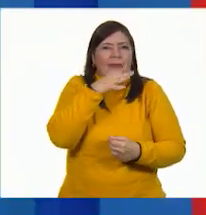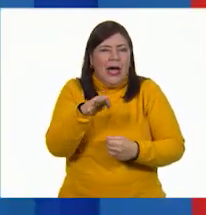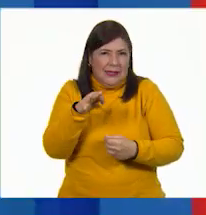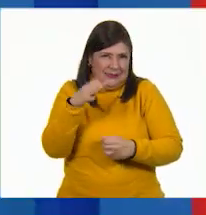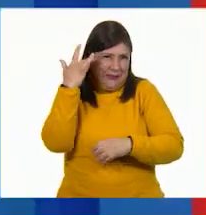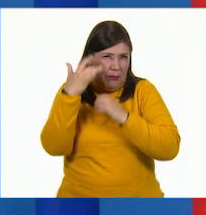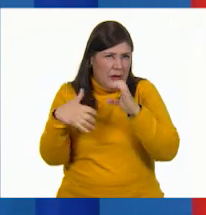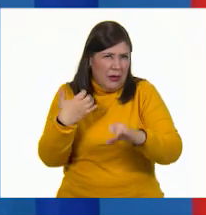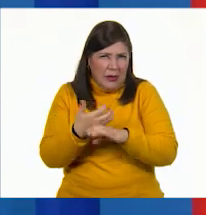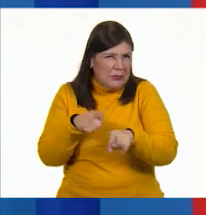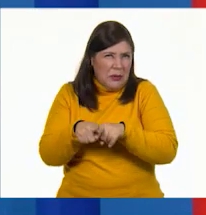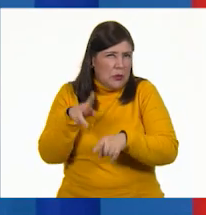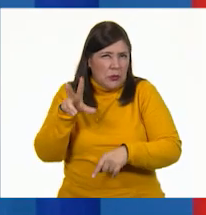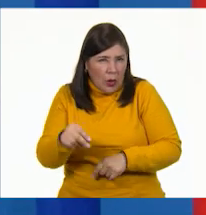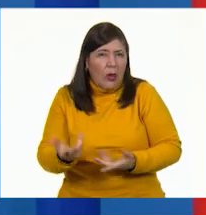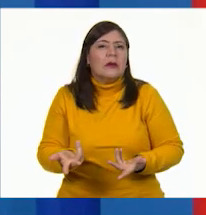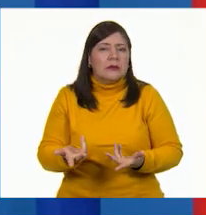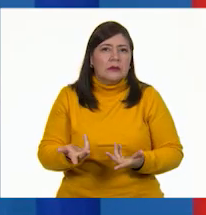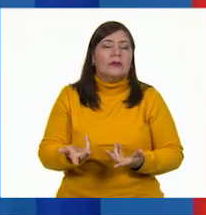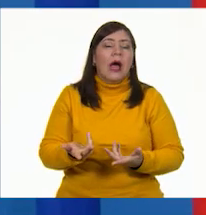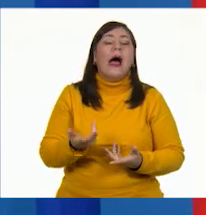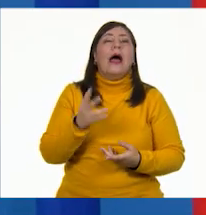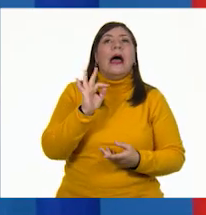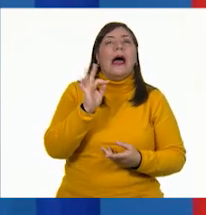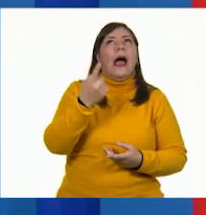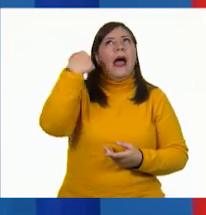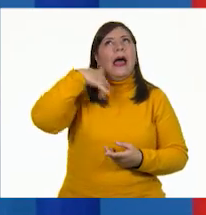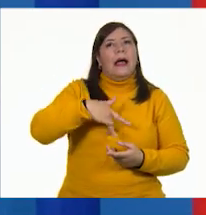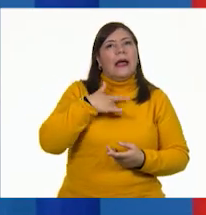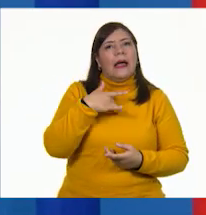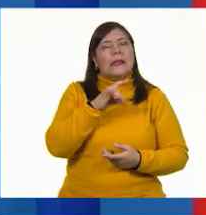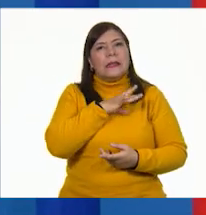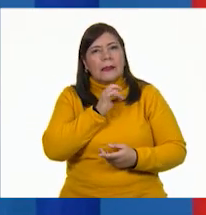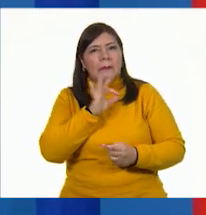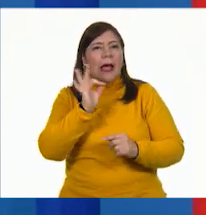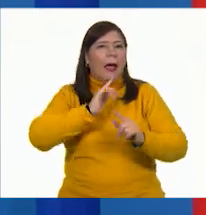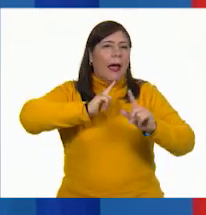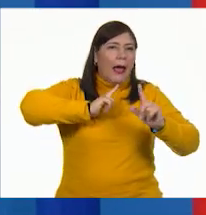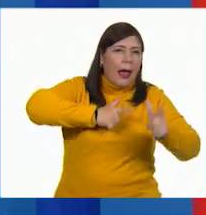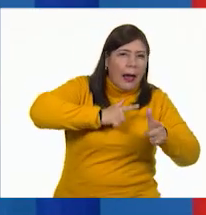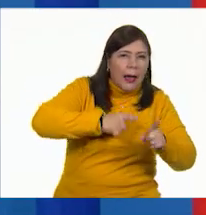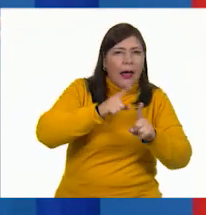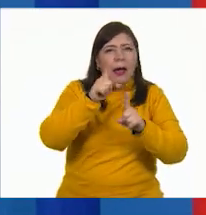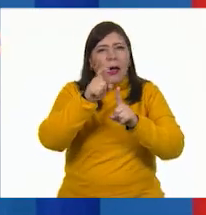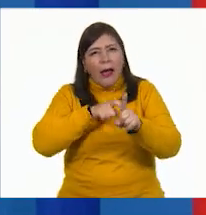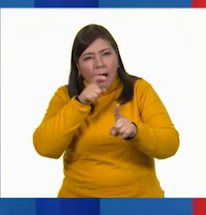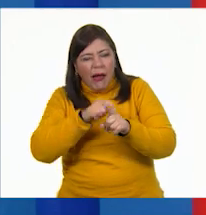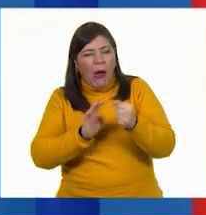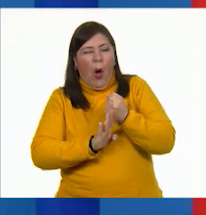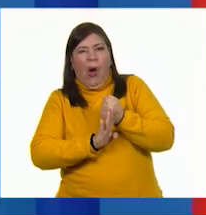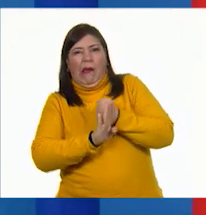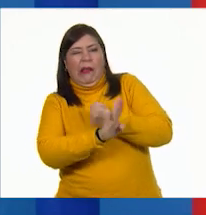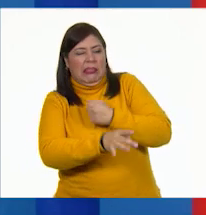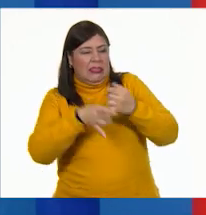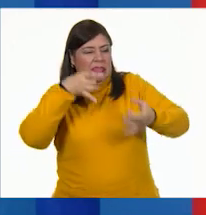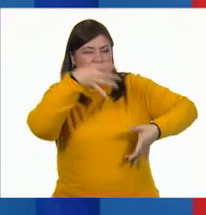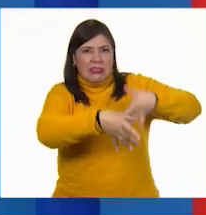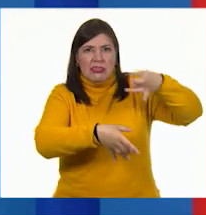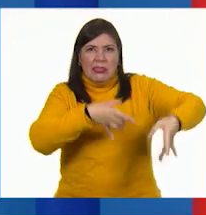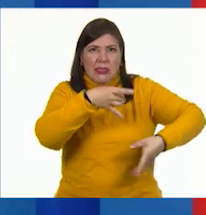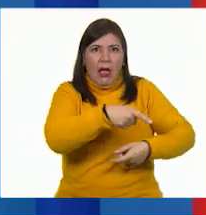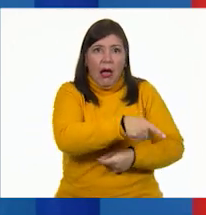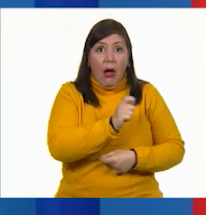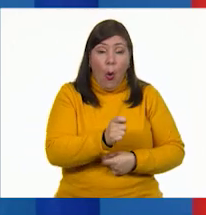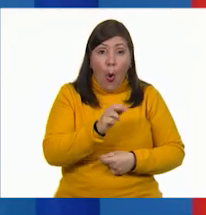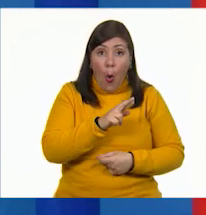sus emociones eran de temor por las actitudes de burla y de rechazo para Rodrigo. Y ella trató